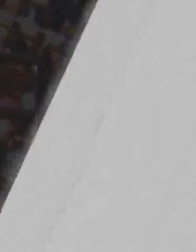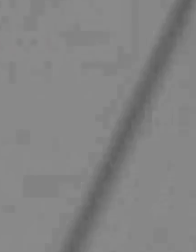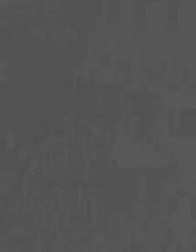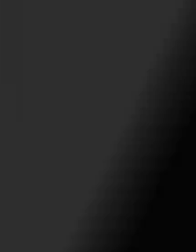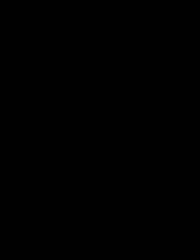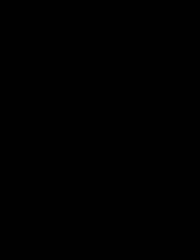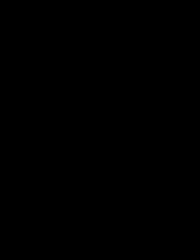promulgación